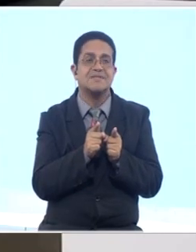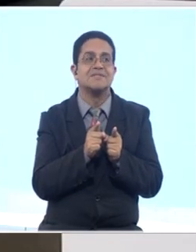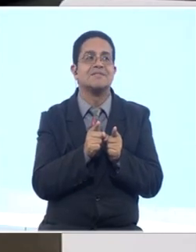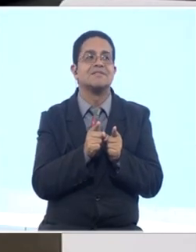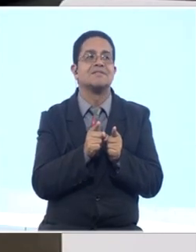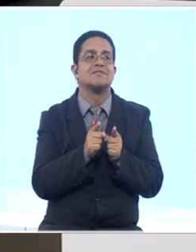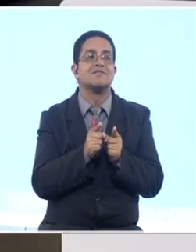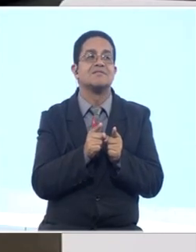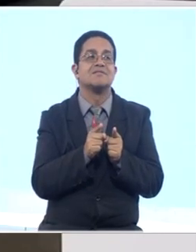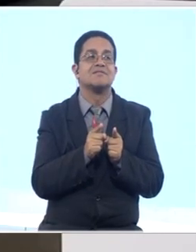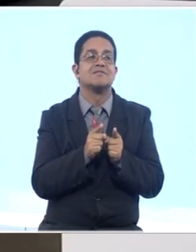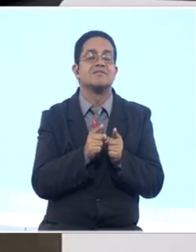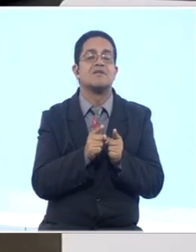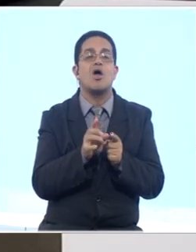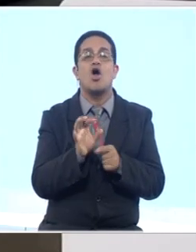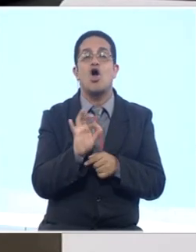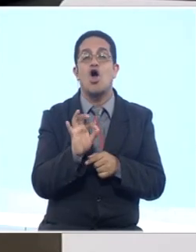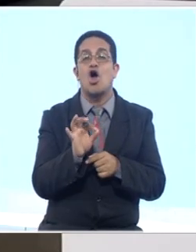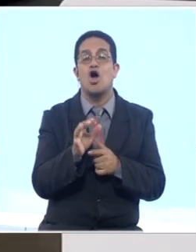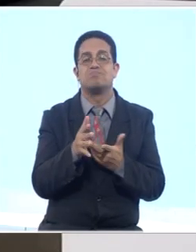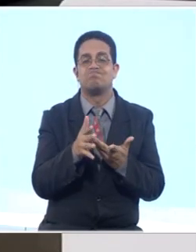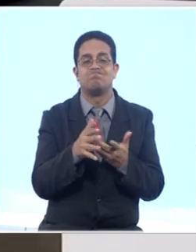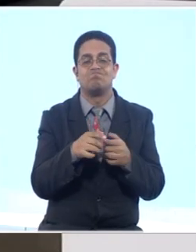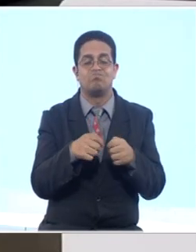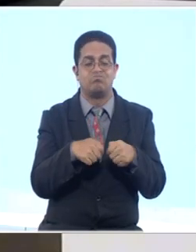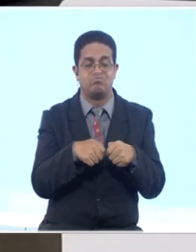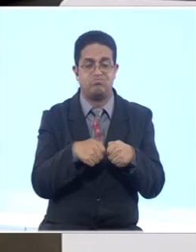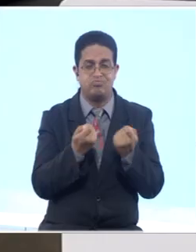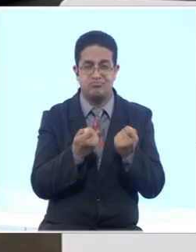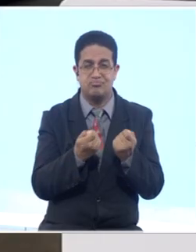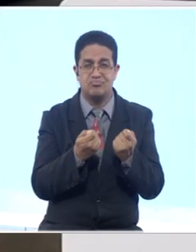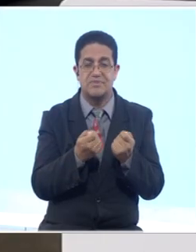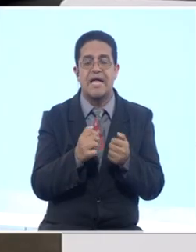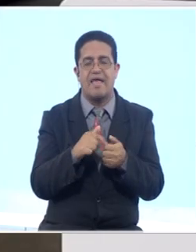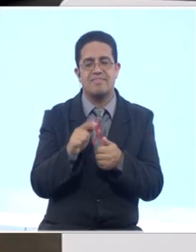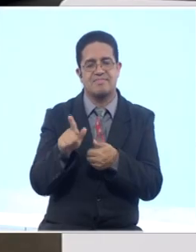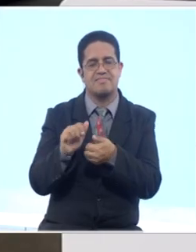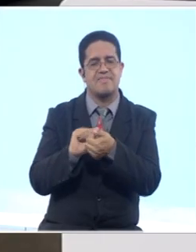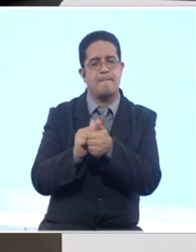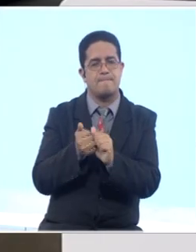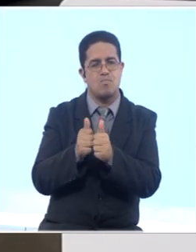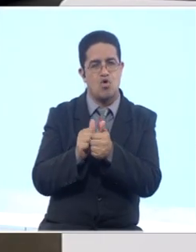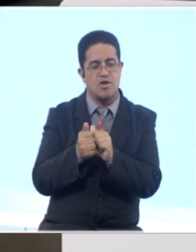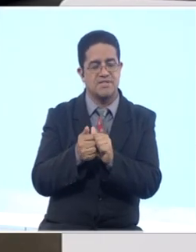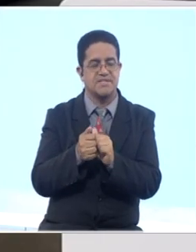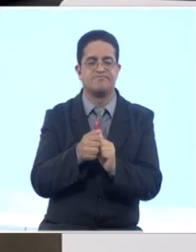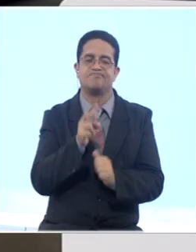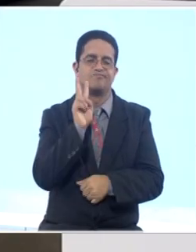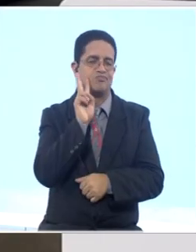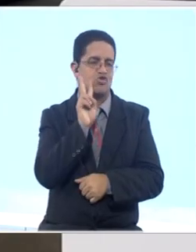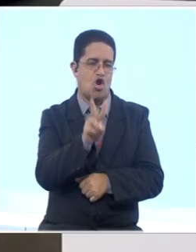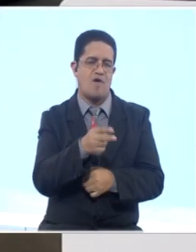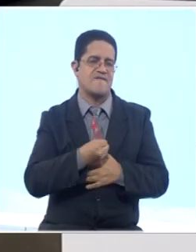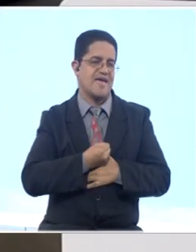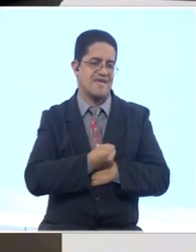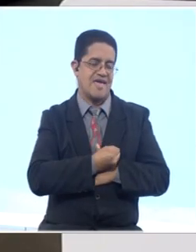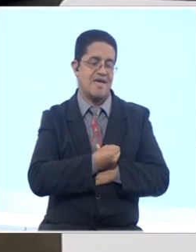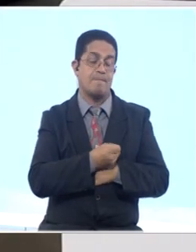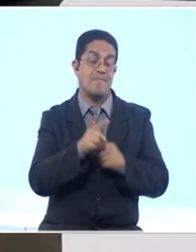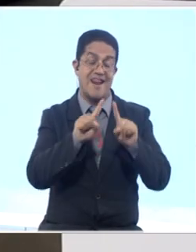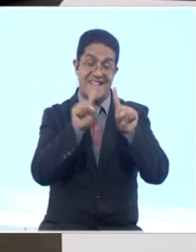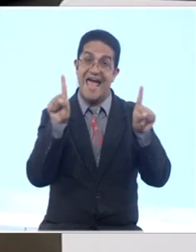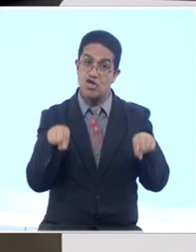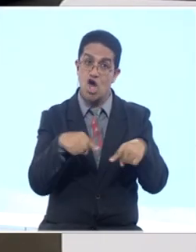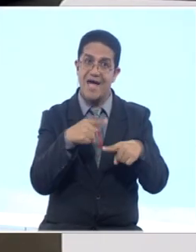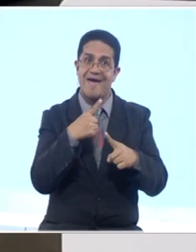microfracturitas allí. o fracturas por estrés, que son fracturas comunes en los deportistas. No lo vemos por eco, no lo vemos, perdón, por rayos